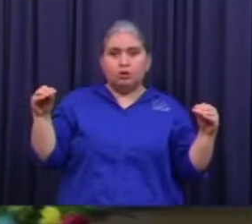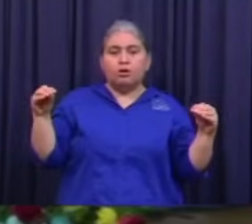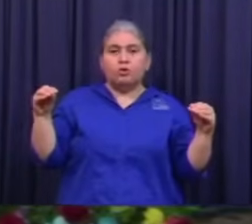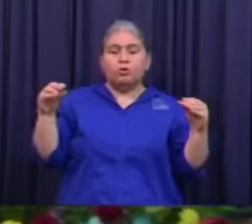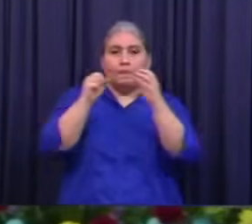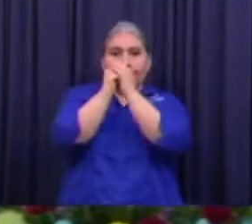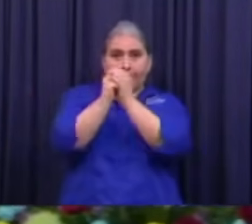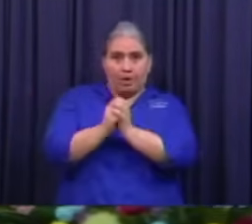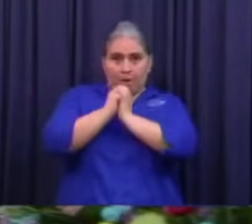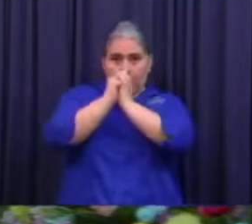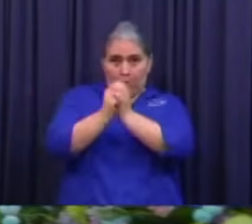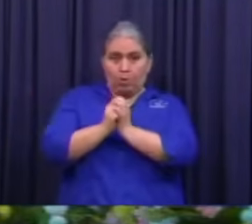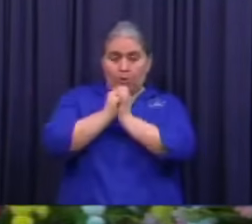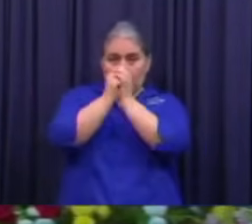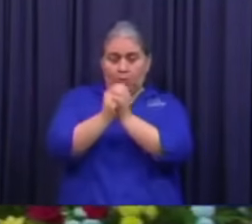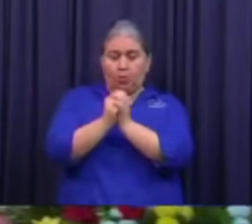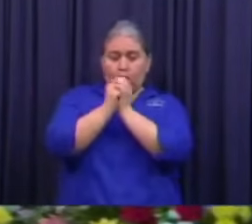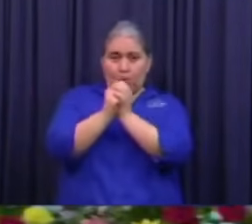intercediendo